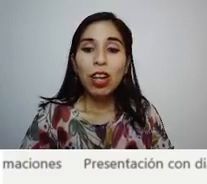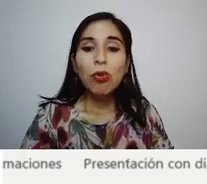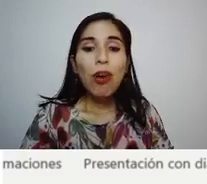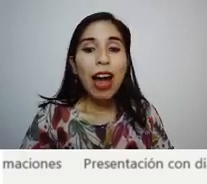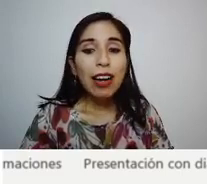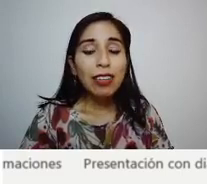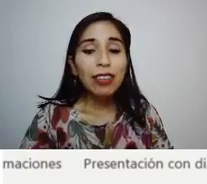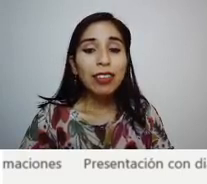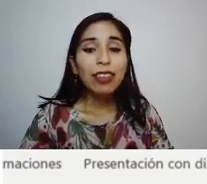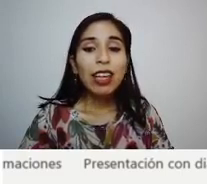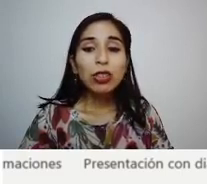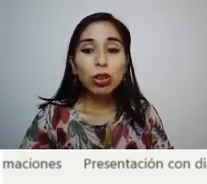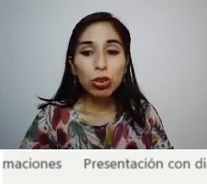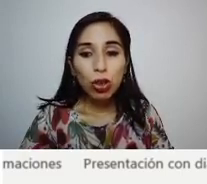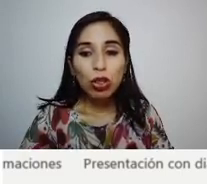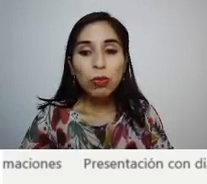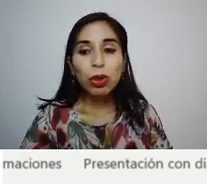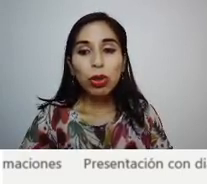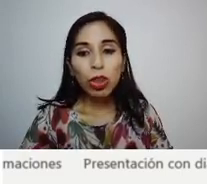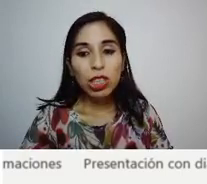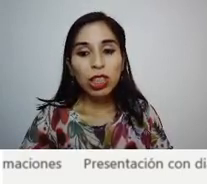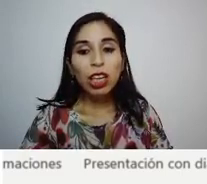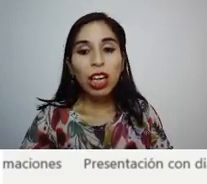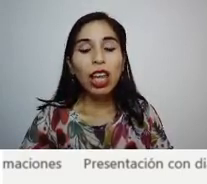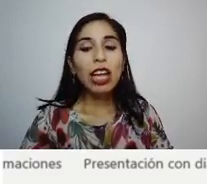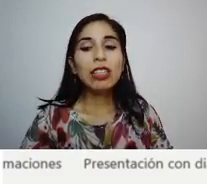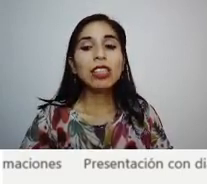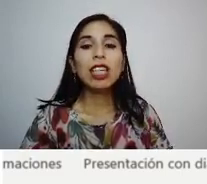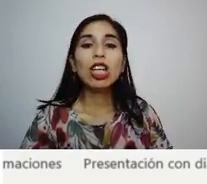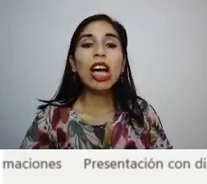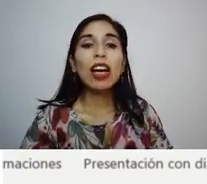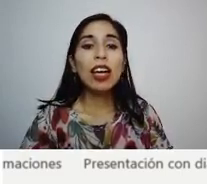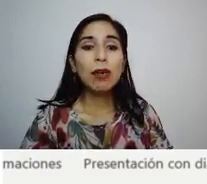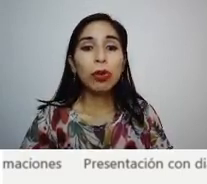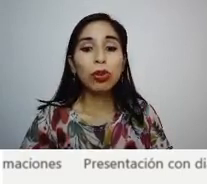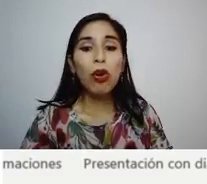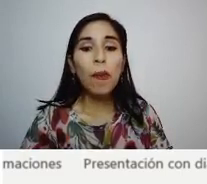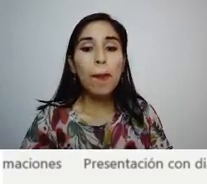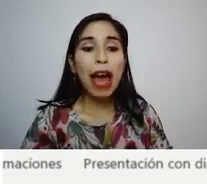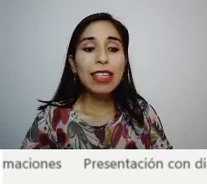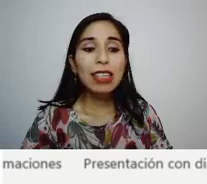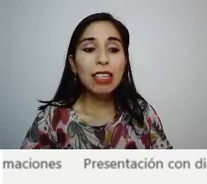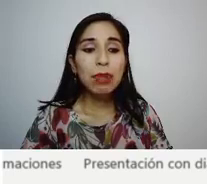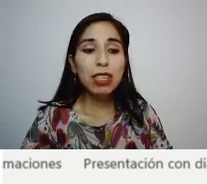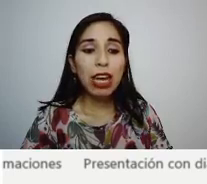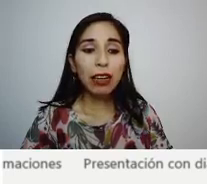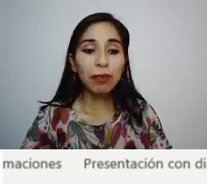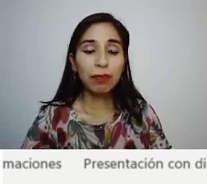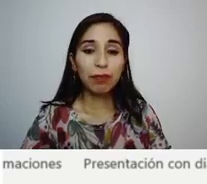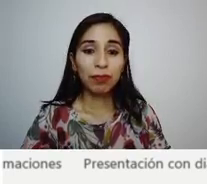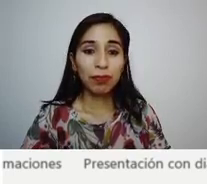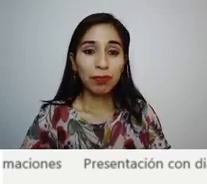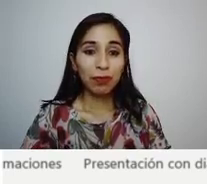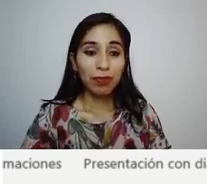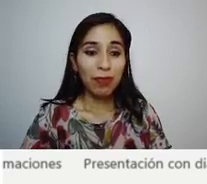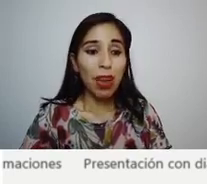cuál de estos dos botones que quedan será el botón maximizar